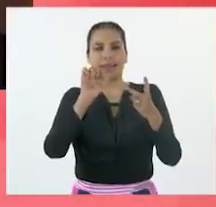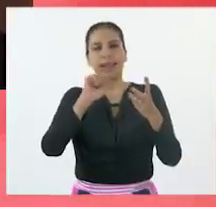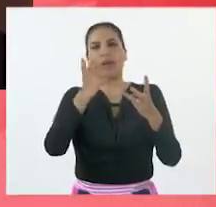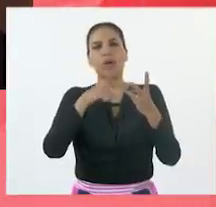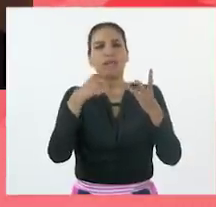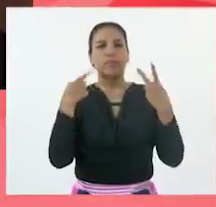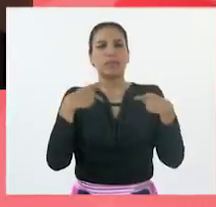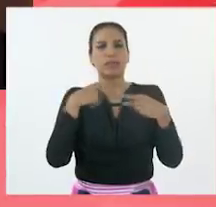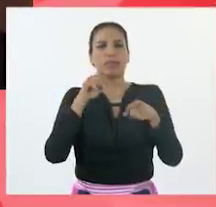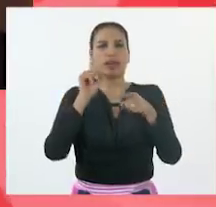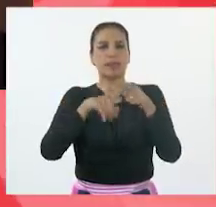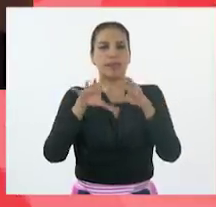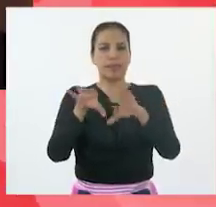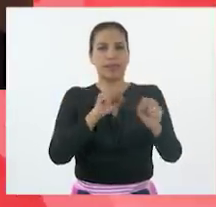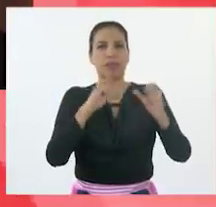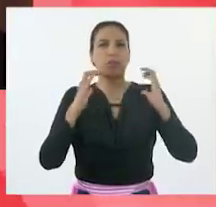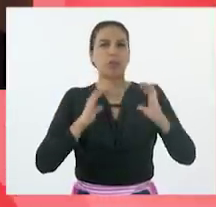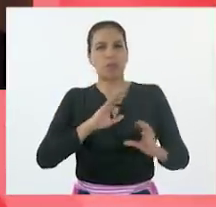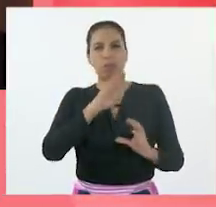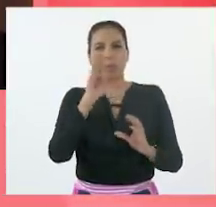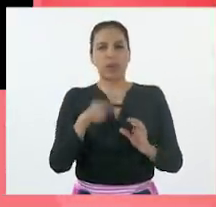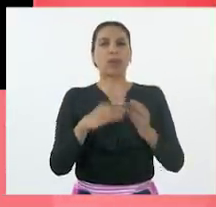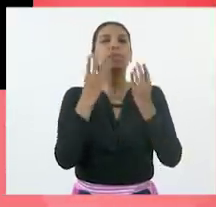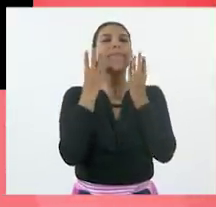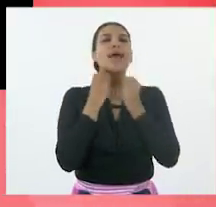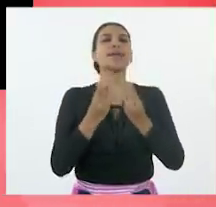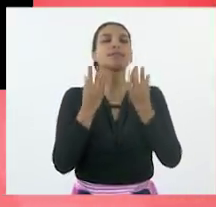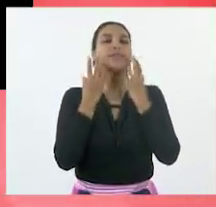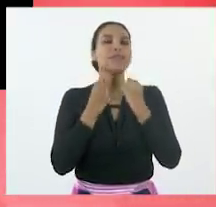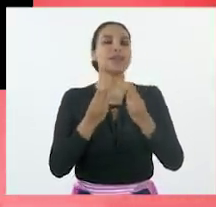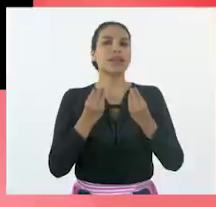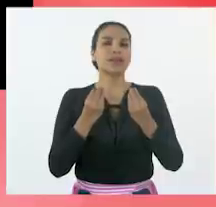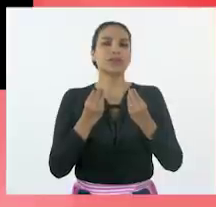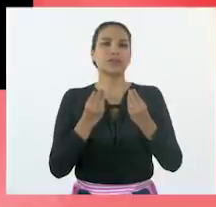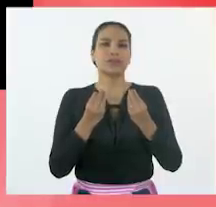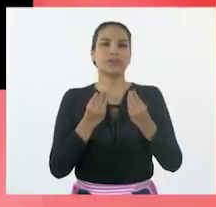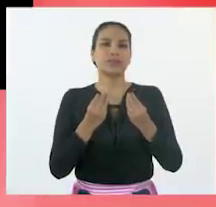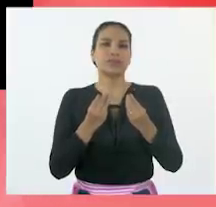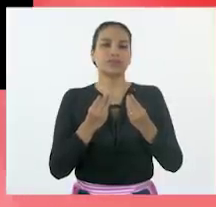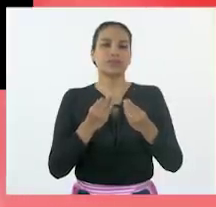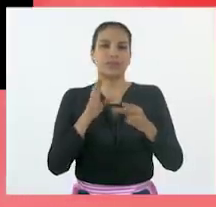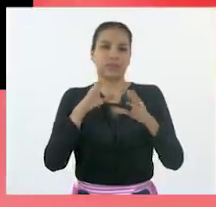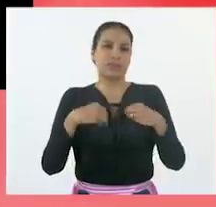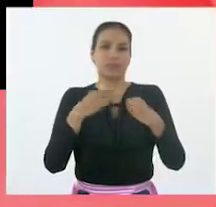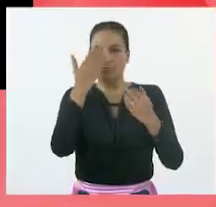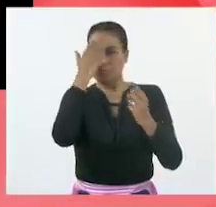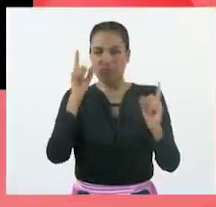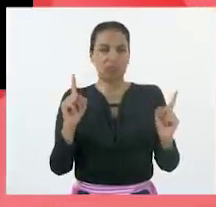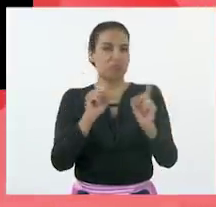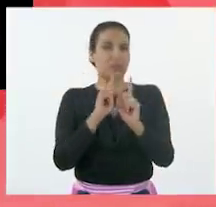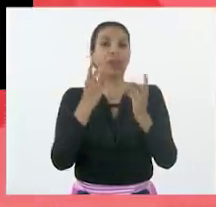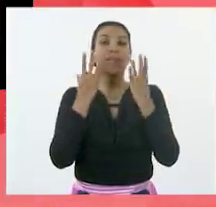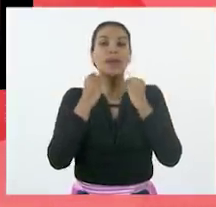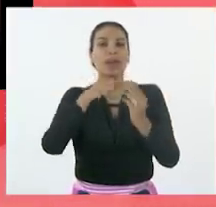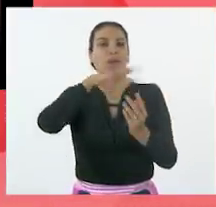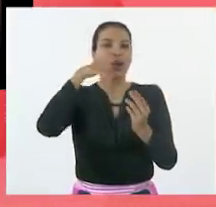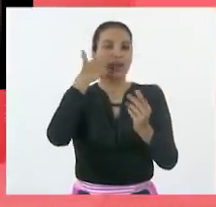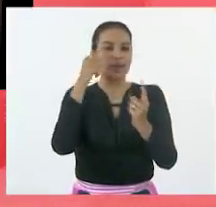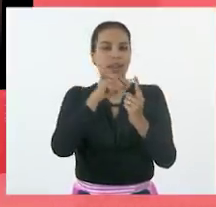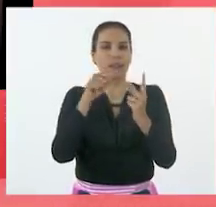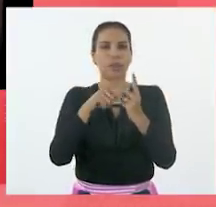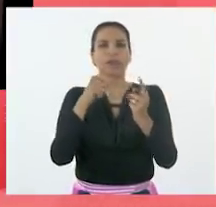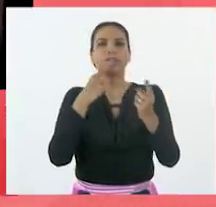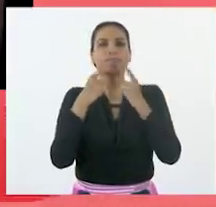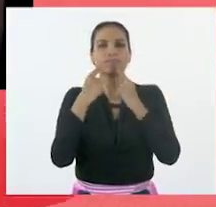Marina, van y visitan el cadáver de Maximiliano. No se conocieron en vida, por más que Maximiliano lo buscó para hacer un